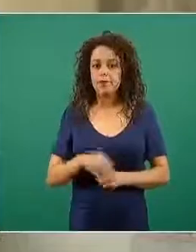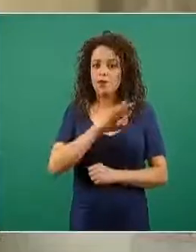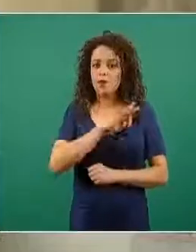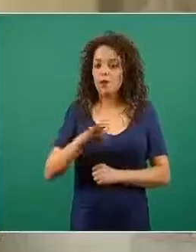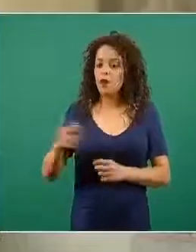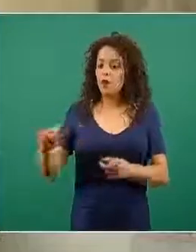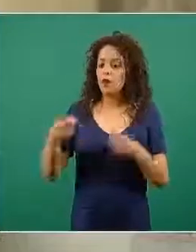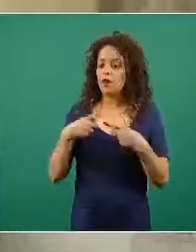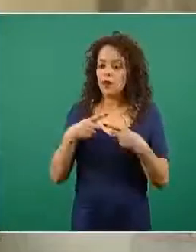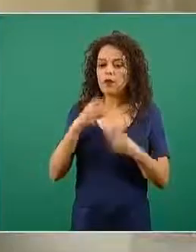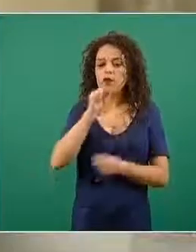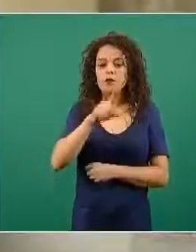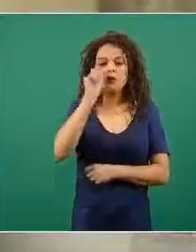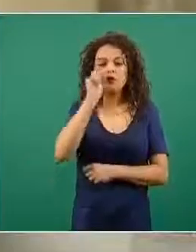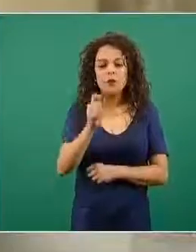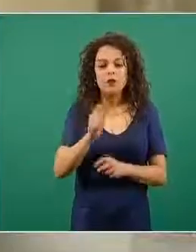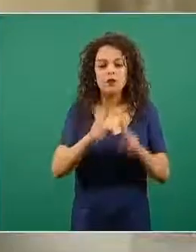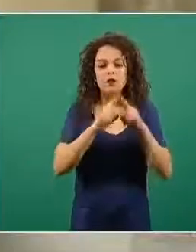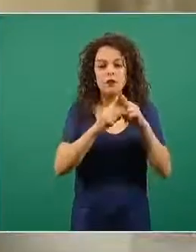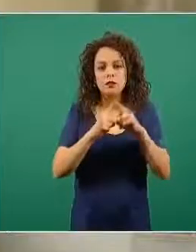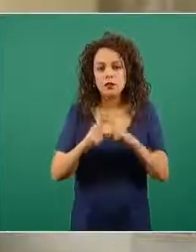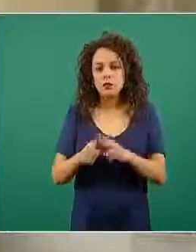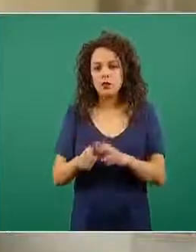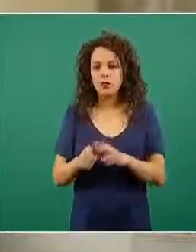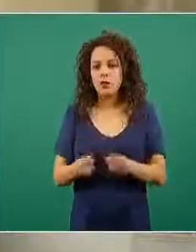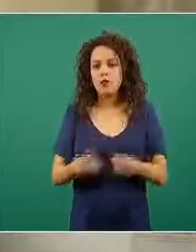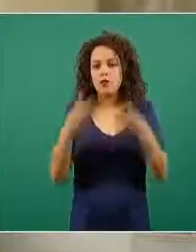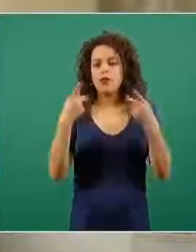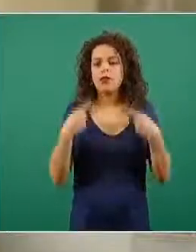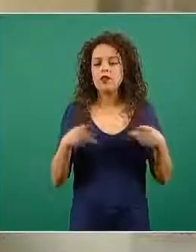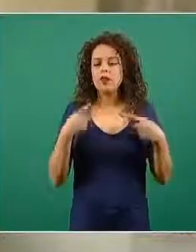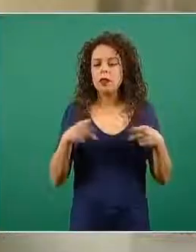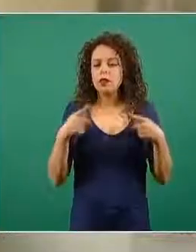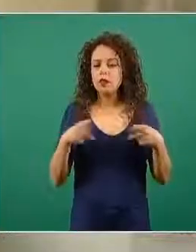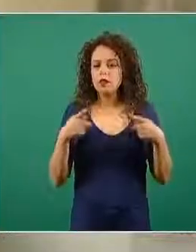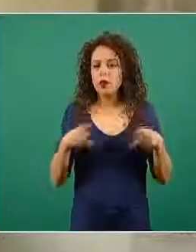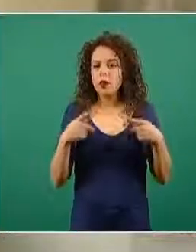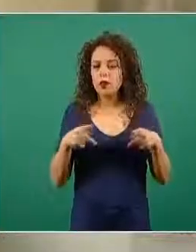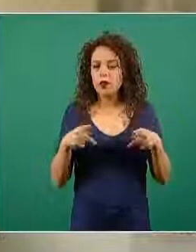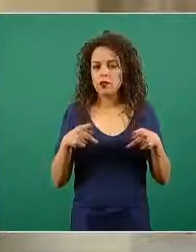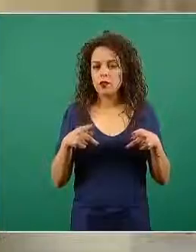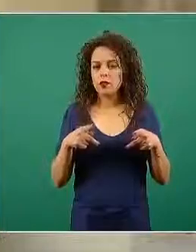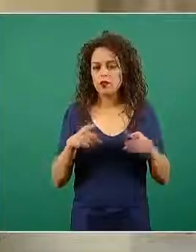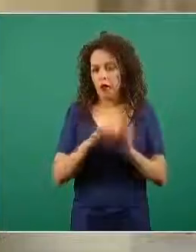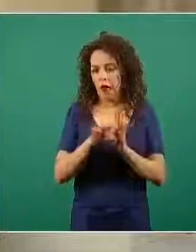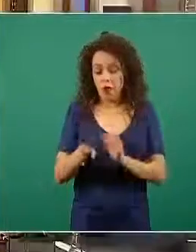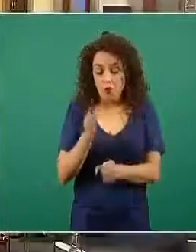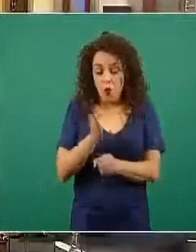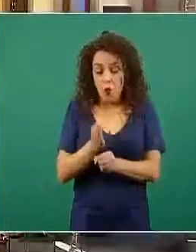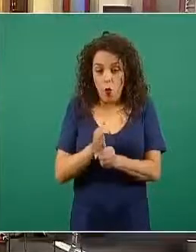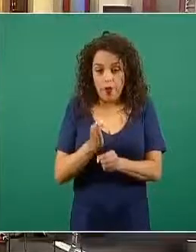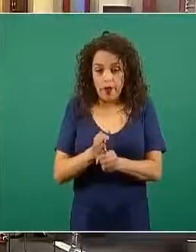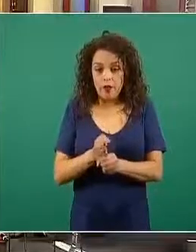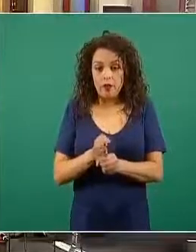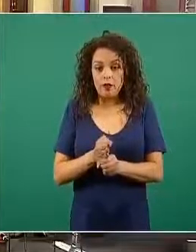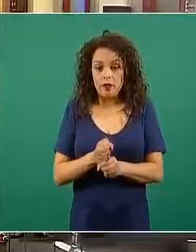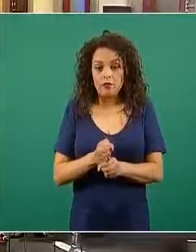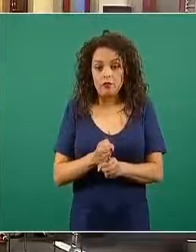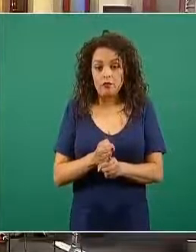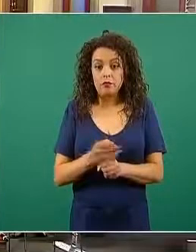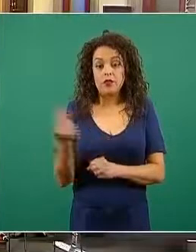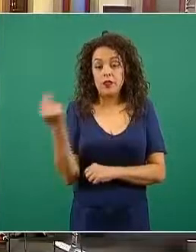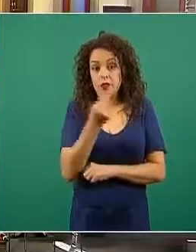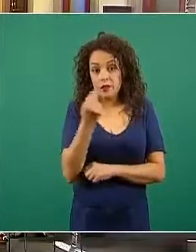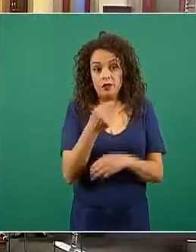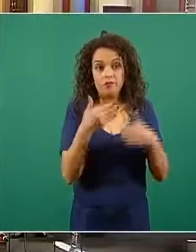cierto cálculo también de cuántas personas, si por ejemplo ahorita que también se demandan muchas aperturas de